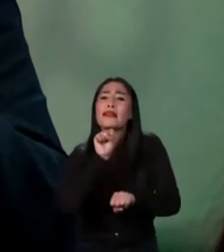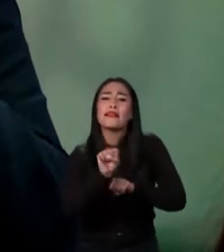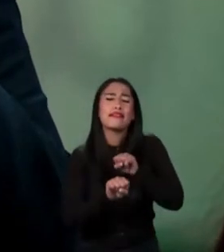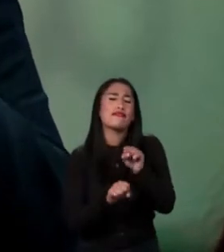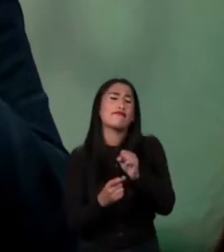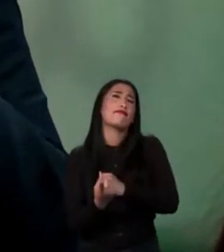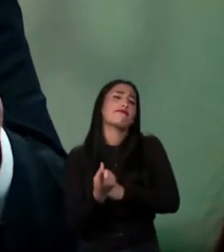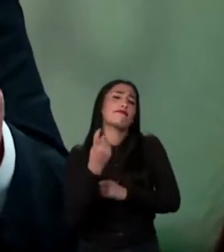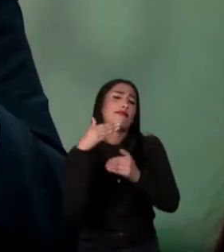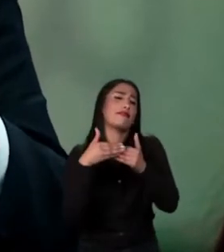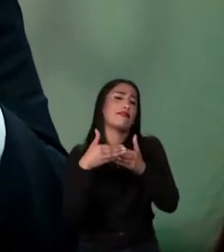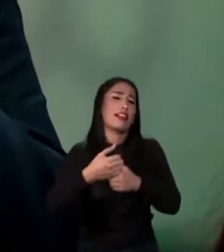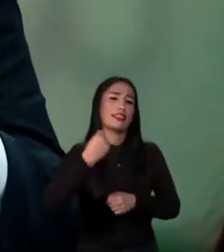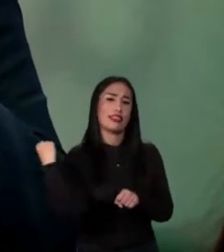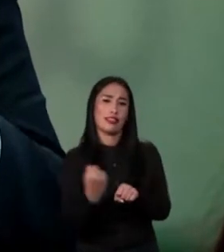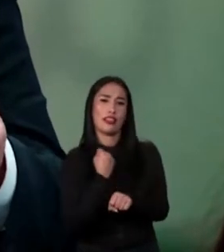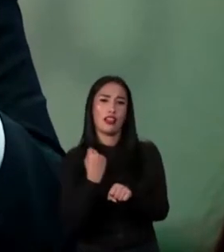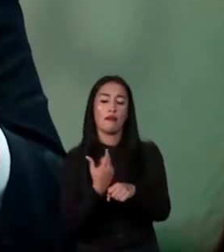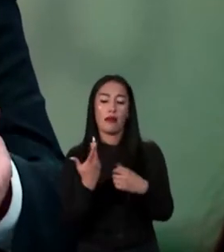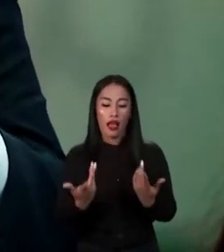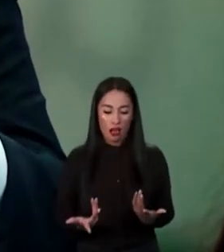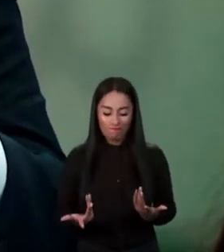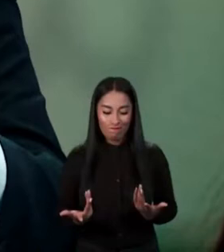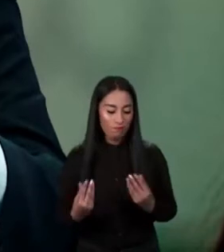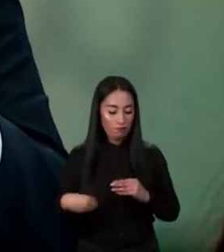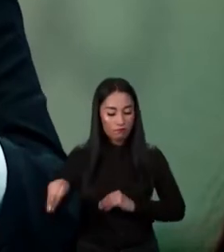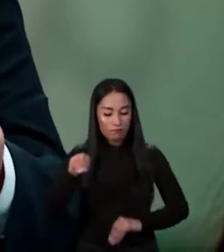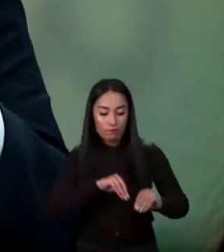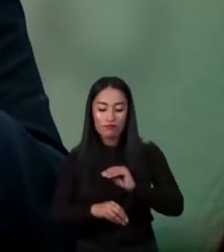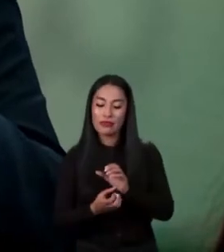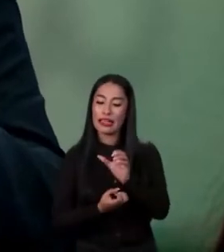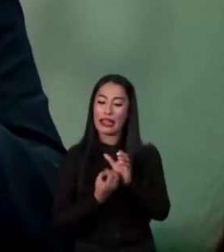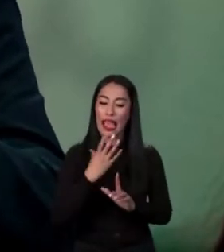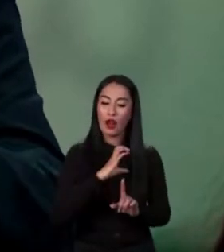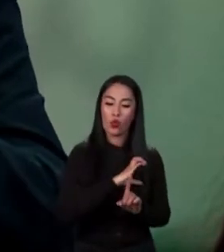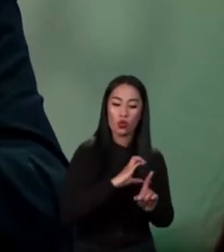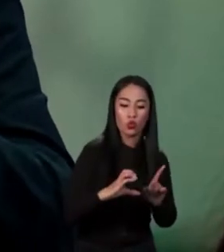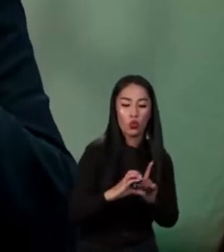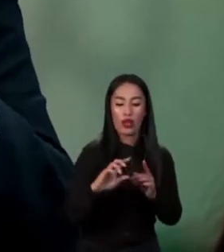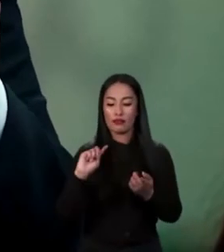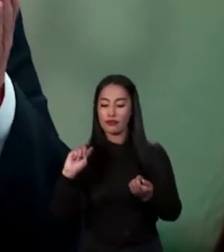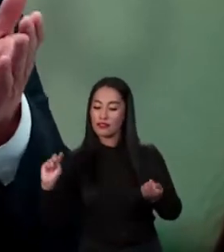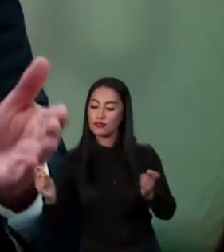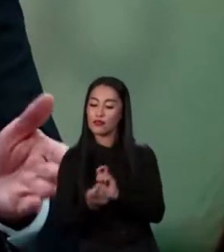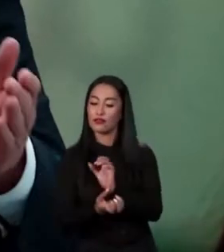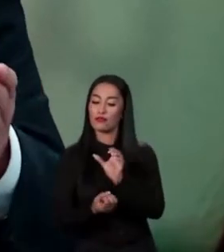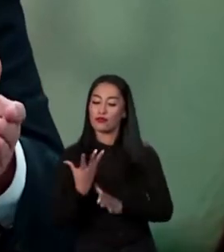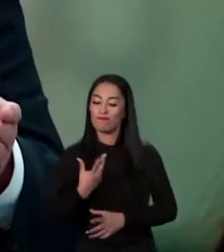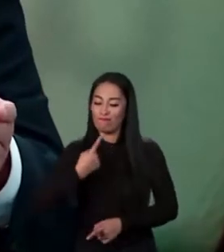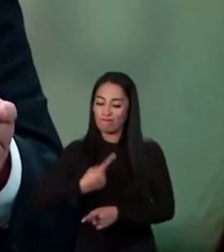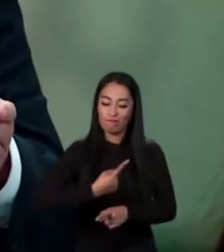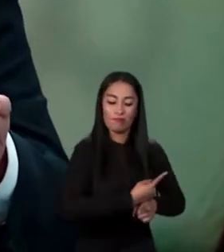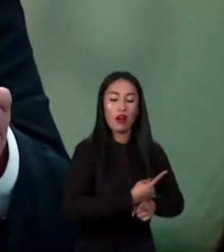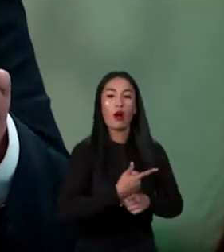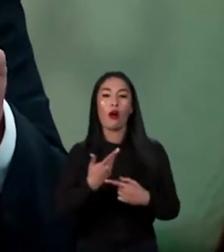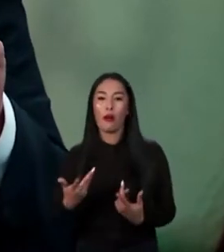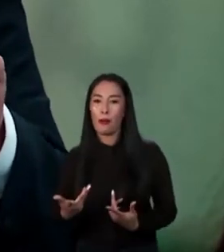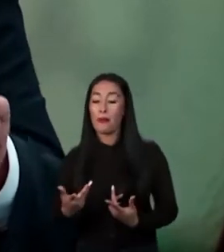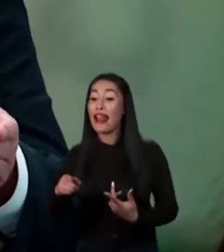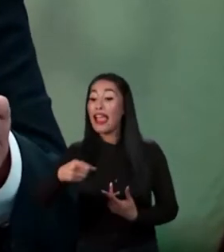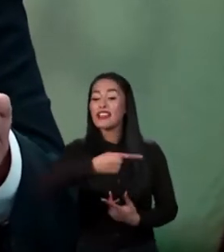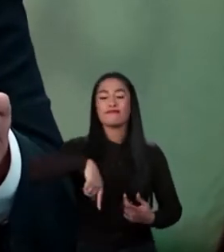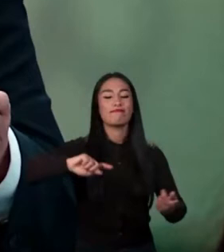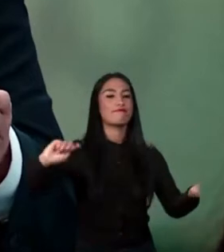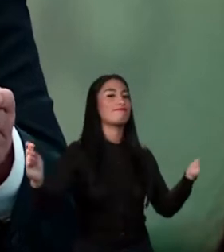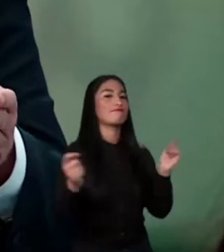hacer transformación en cultura en una organización que pueda trascender y hacer que dice esos cambios tan importantes nos